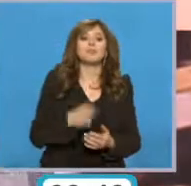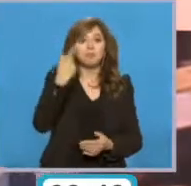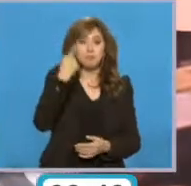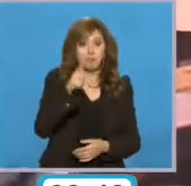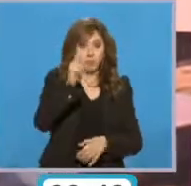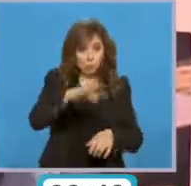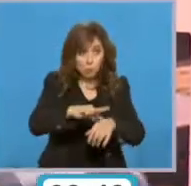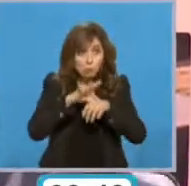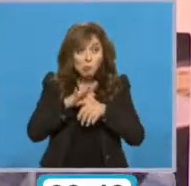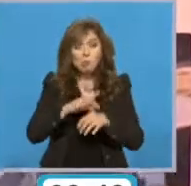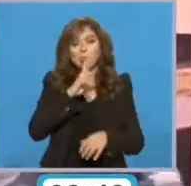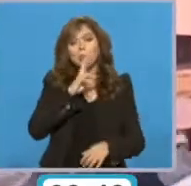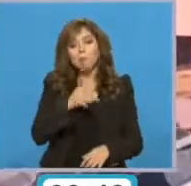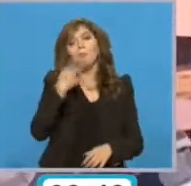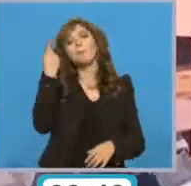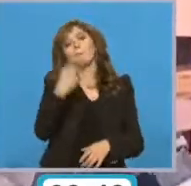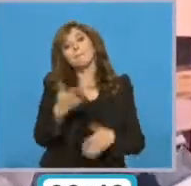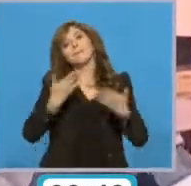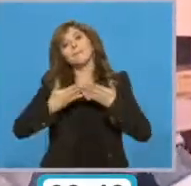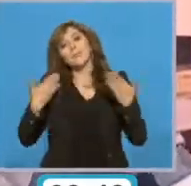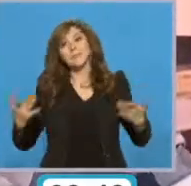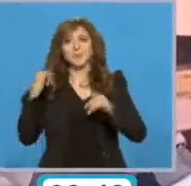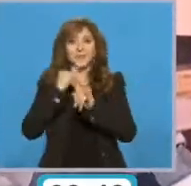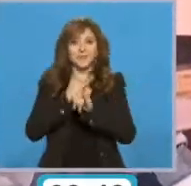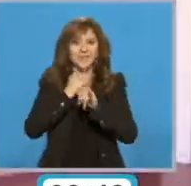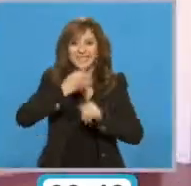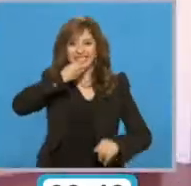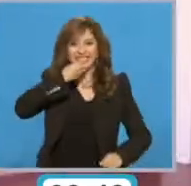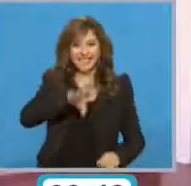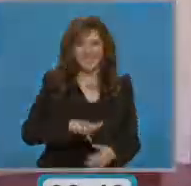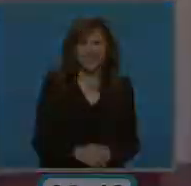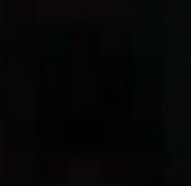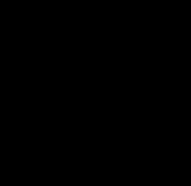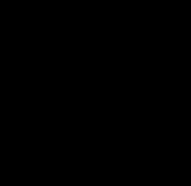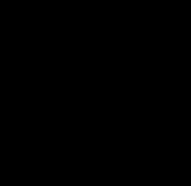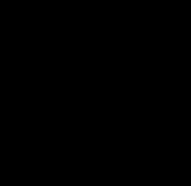mejor. Y si no, pues para eso están estas herramientas maravillosas. Muy Gracias. bien. Gracias, Chema, por esta información tan interesante.